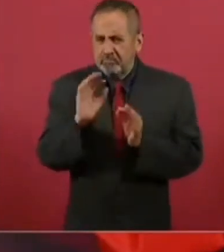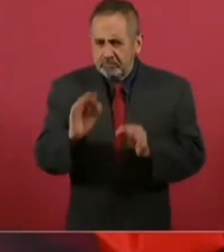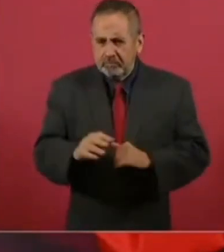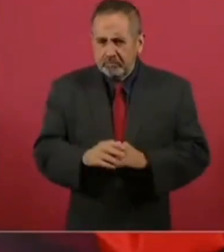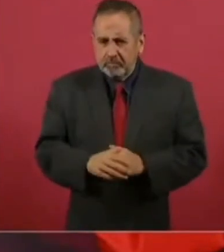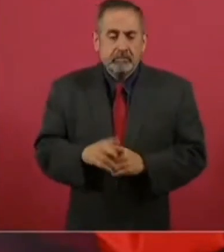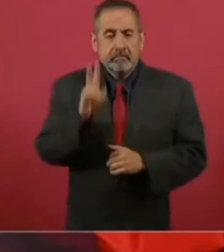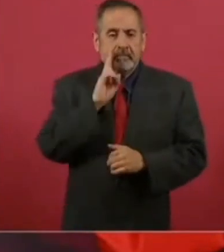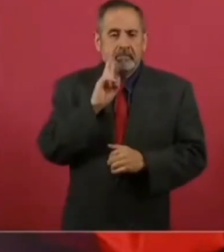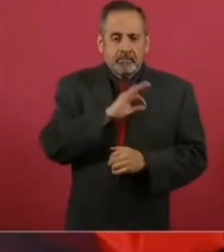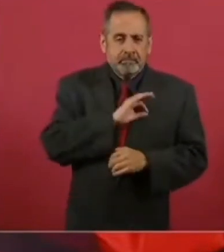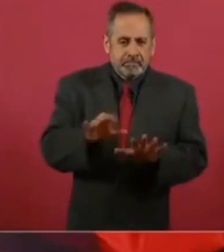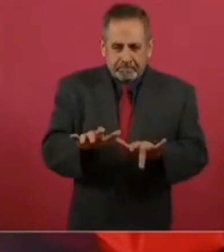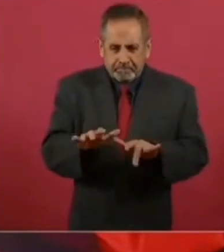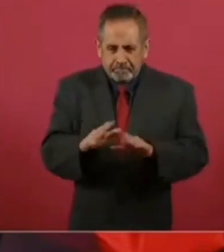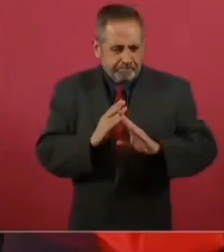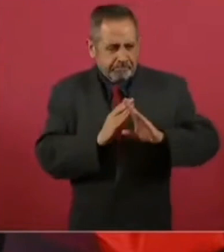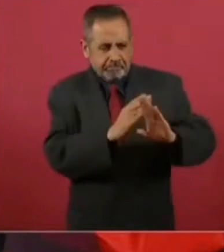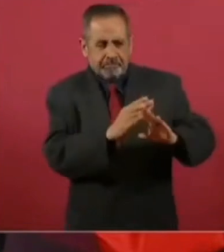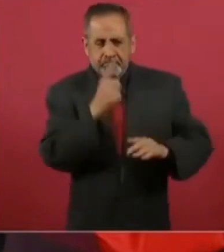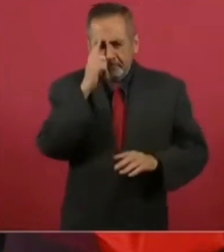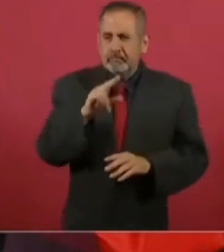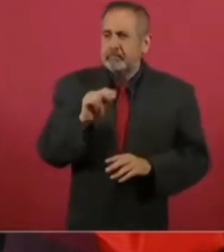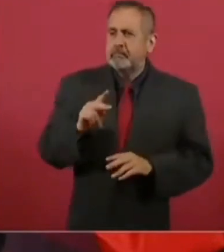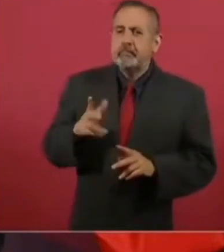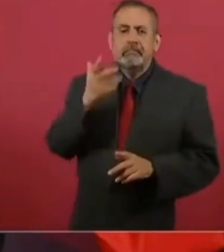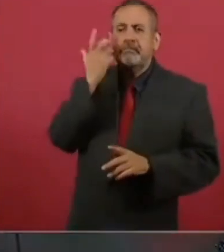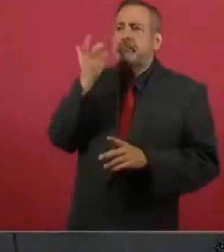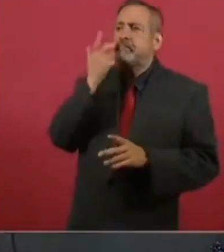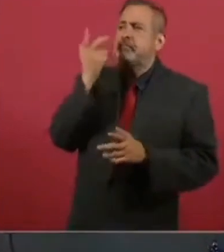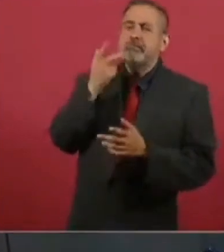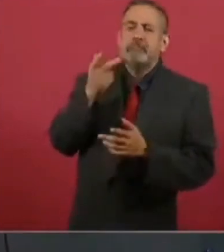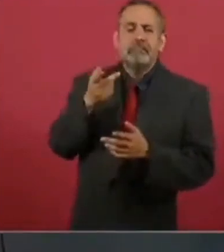un filtro donde no vendan